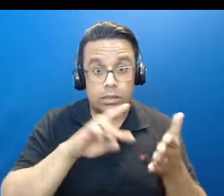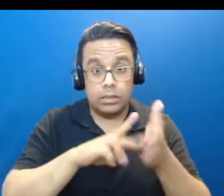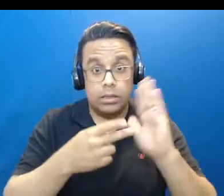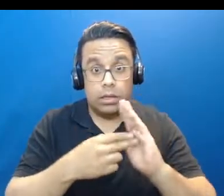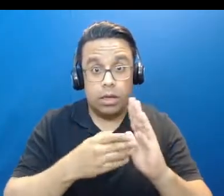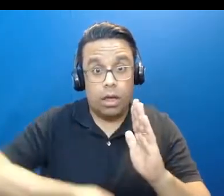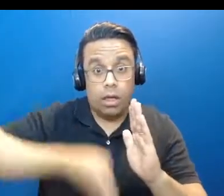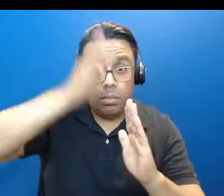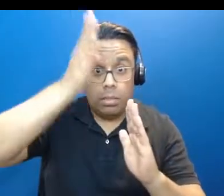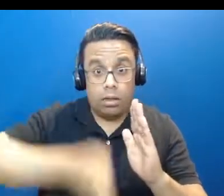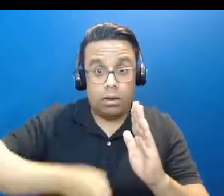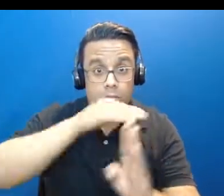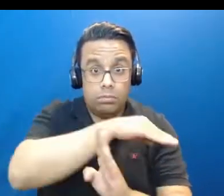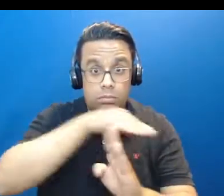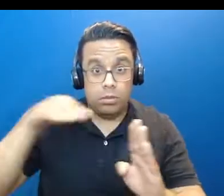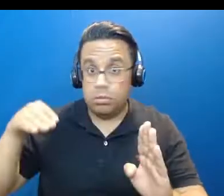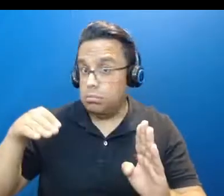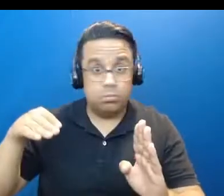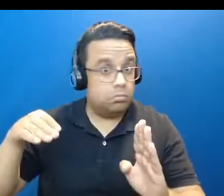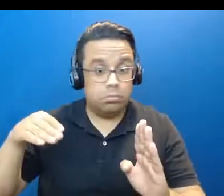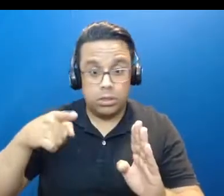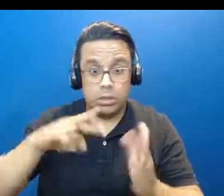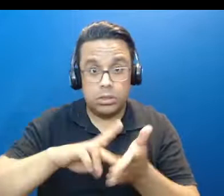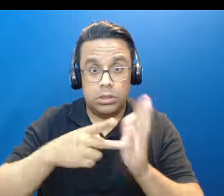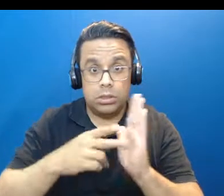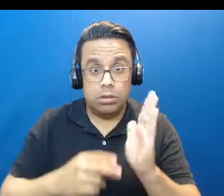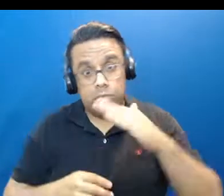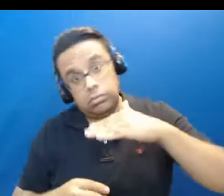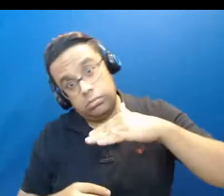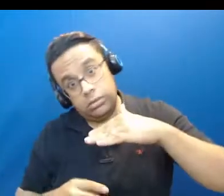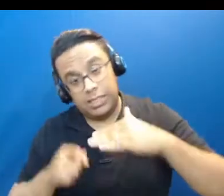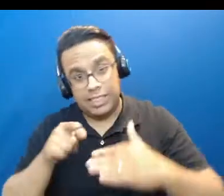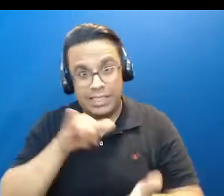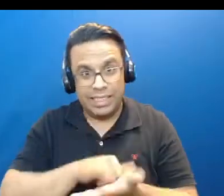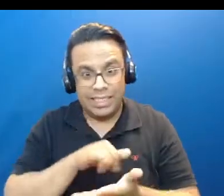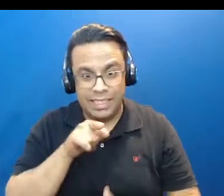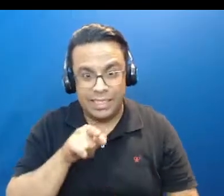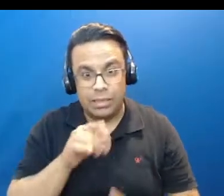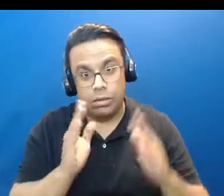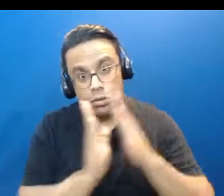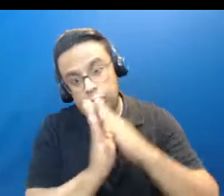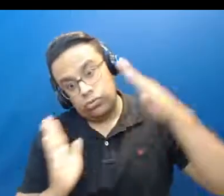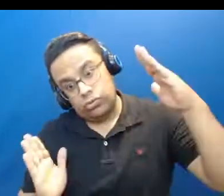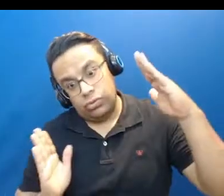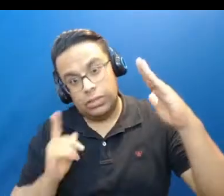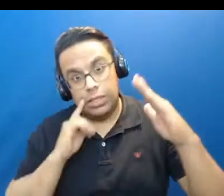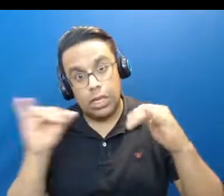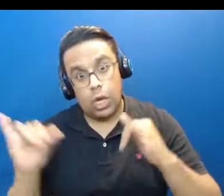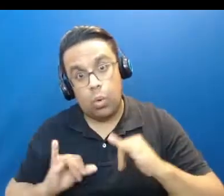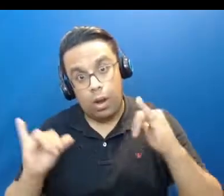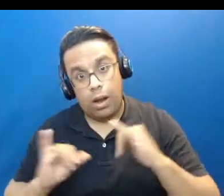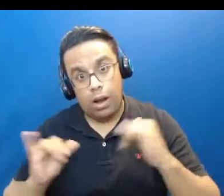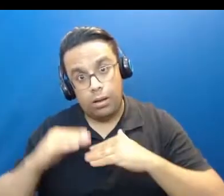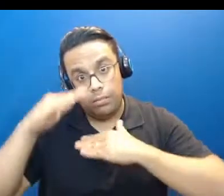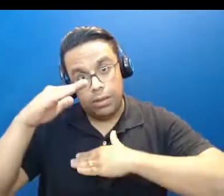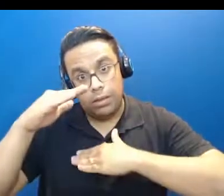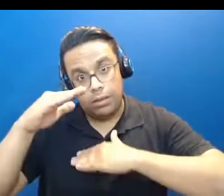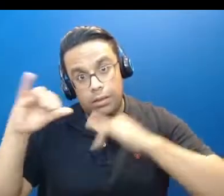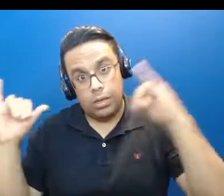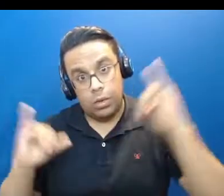verticales. En este caso voy a acotar esta longitud que está inclinada, y la cota se ubicará de forma paralela a la